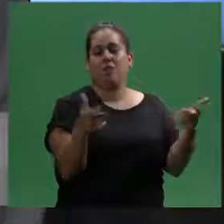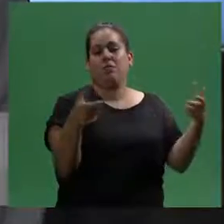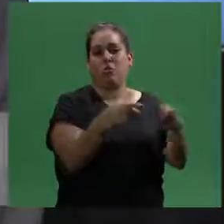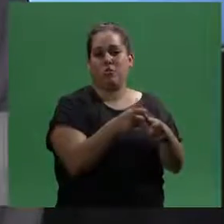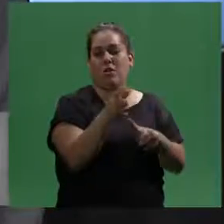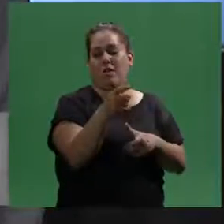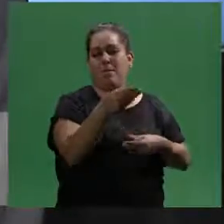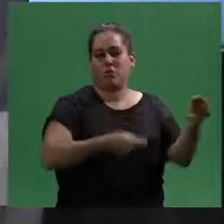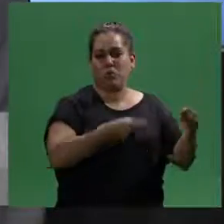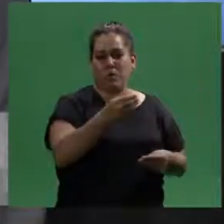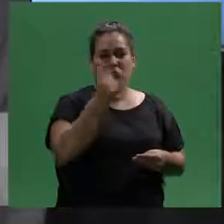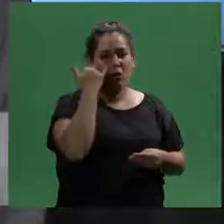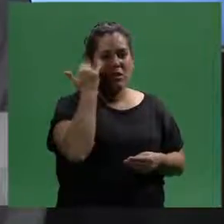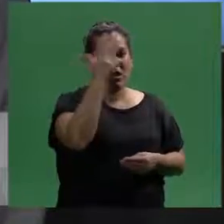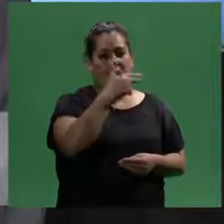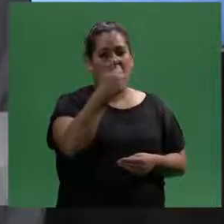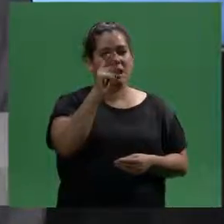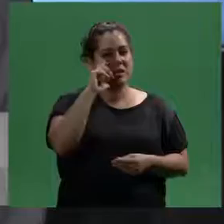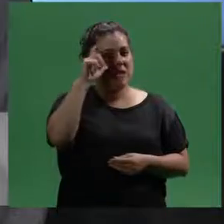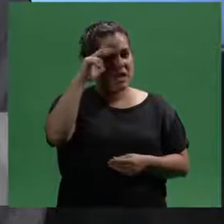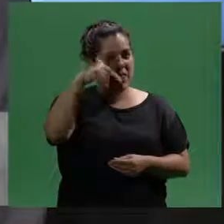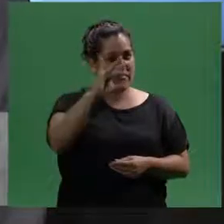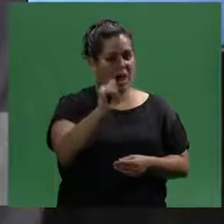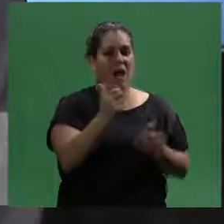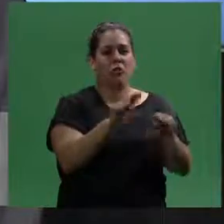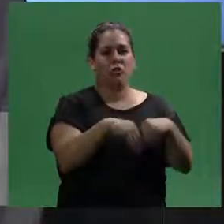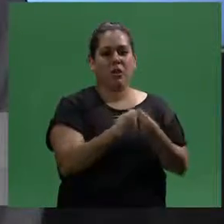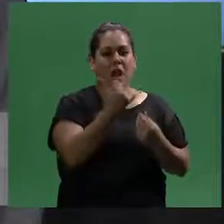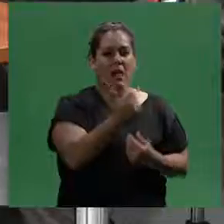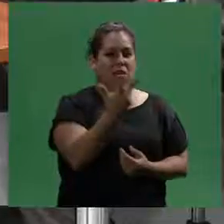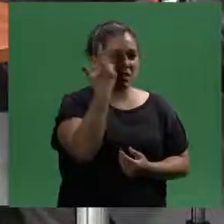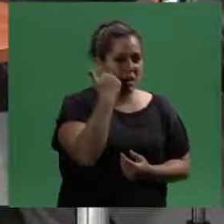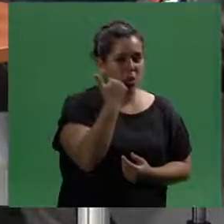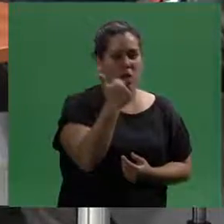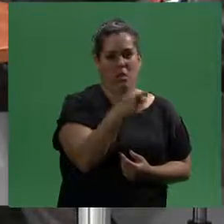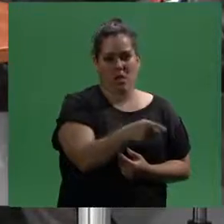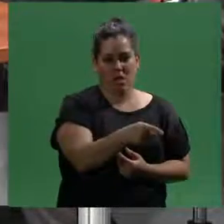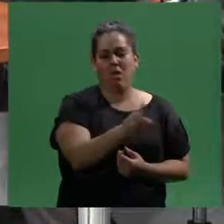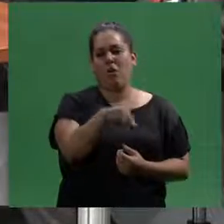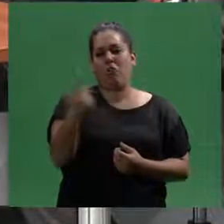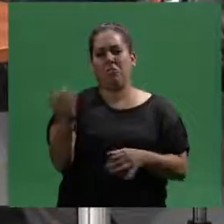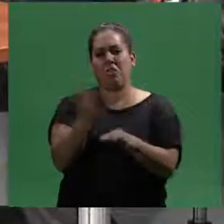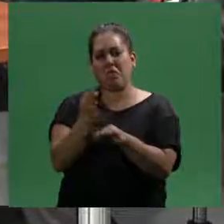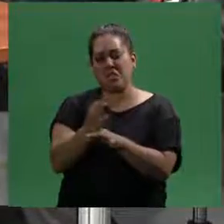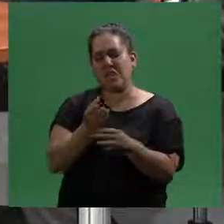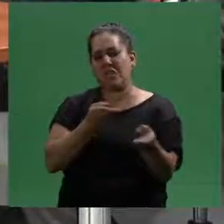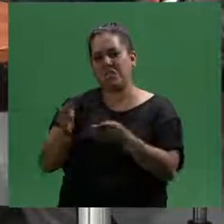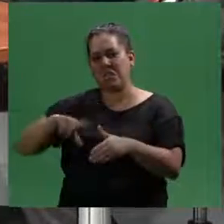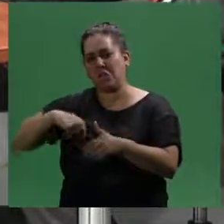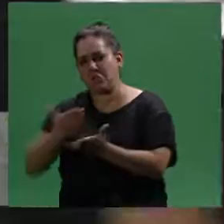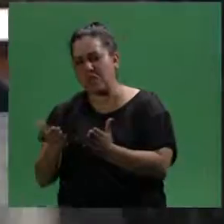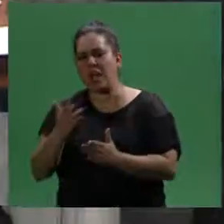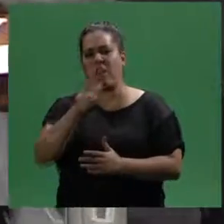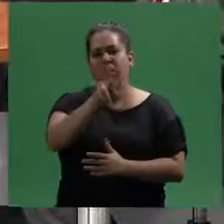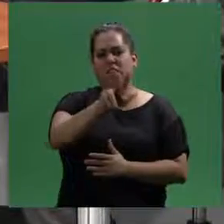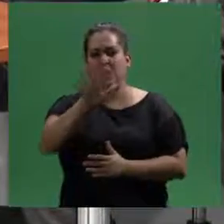de Presupuesto y Hacienda, que tiene 49 integrantes. Hay comisiones como Educación y Asistencia Social y Salud Pública que